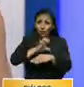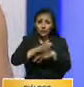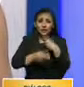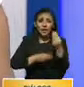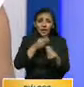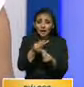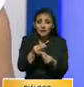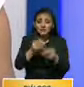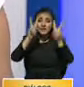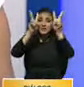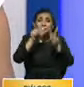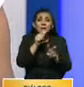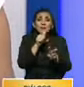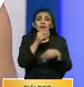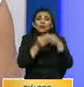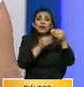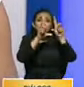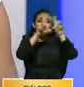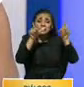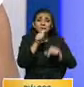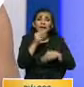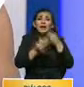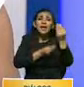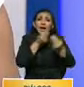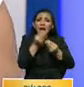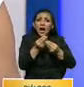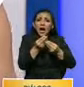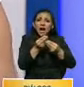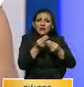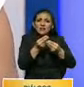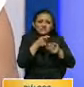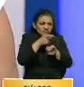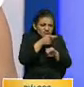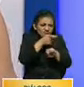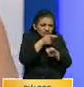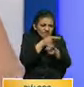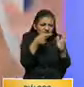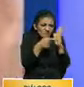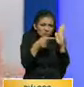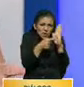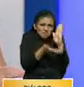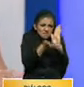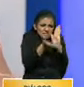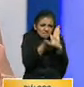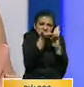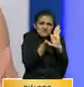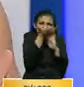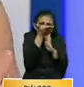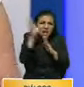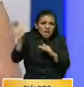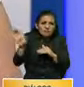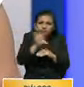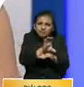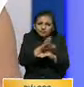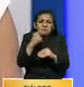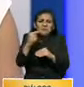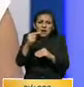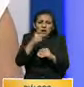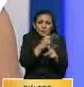al sector privado, lo acorralaron, lo pusieron contra la pared, subieron los impuestos, pusieron cupos para